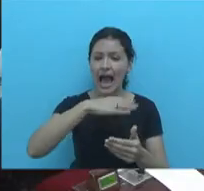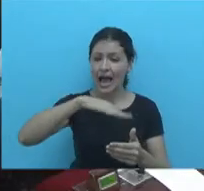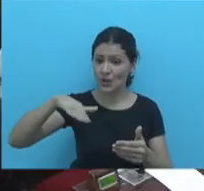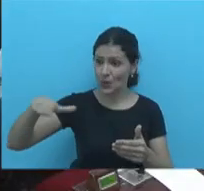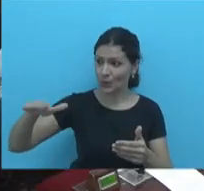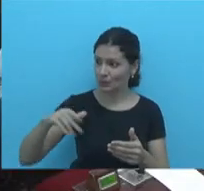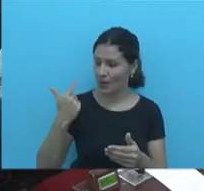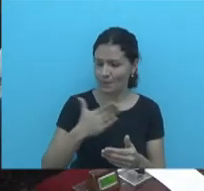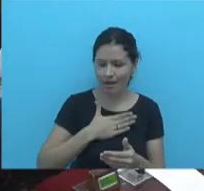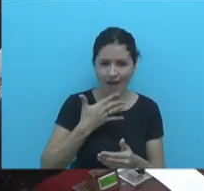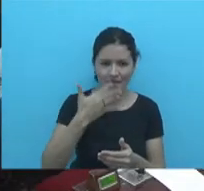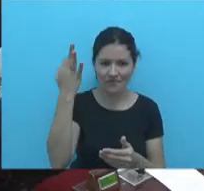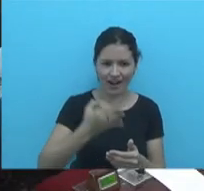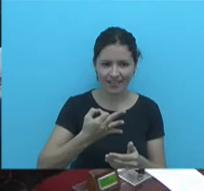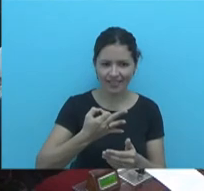la verdad es que se